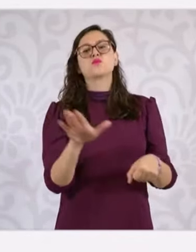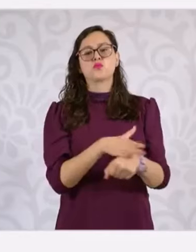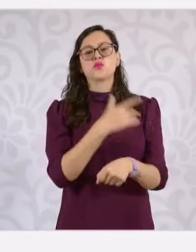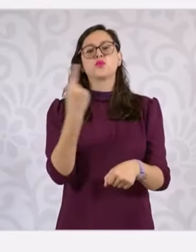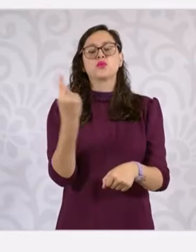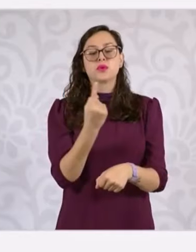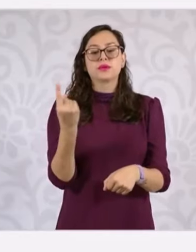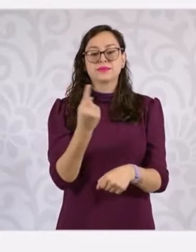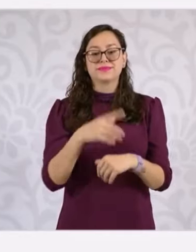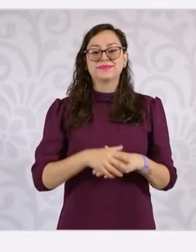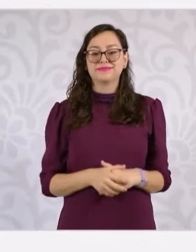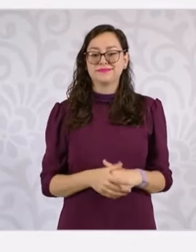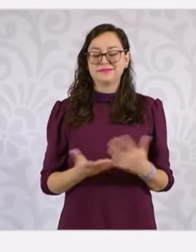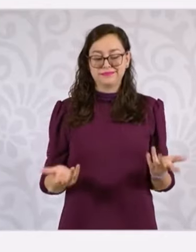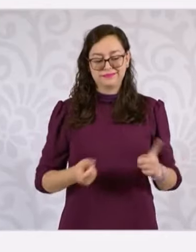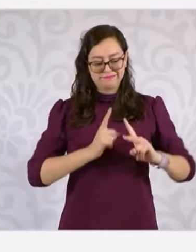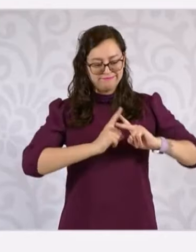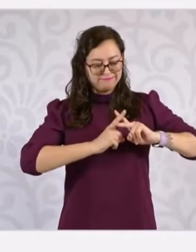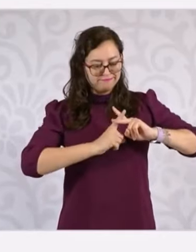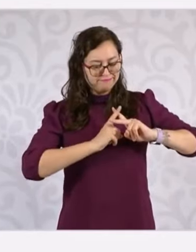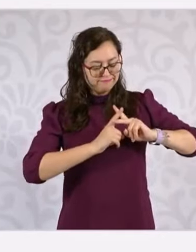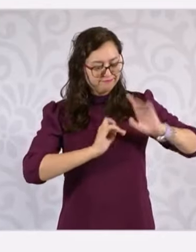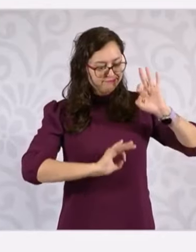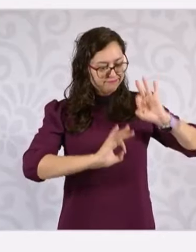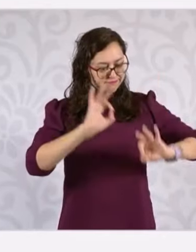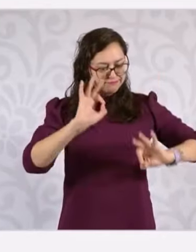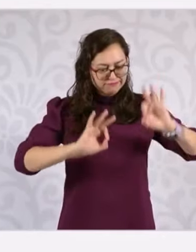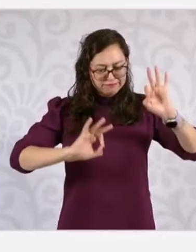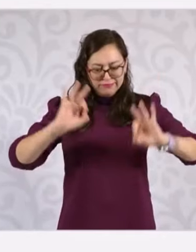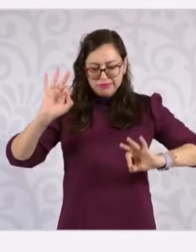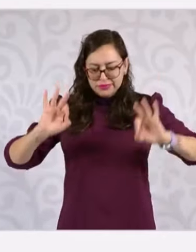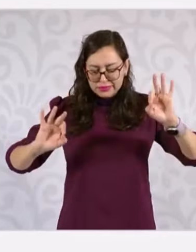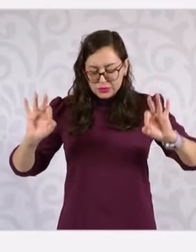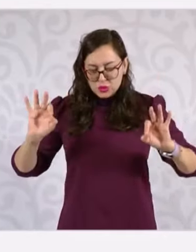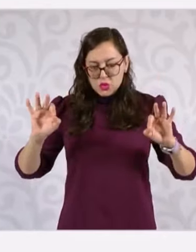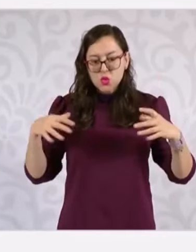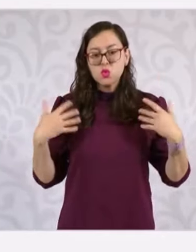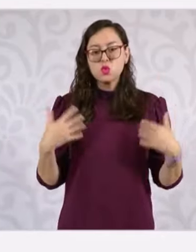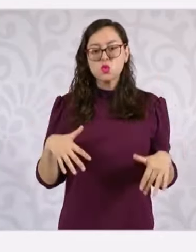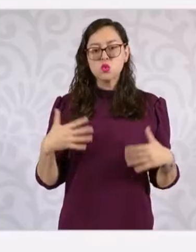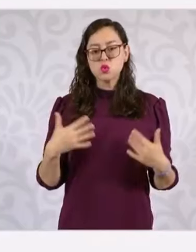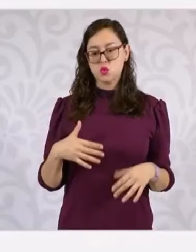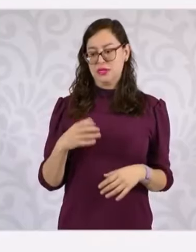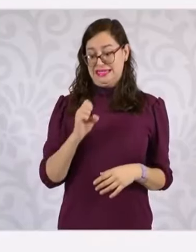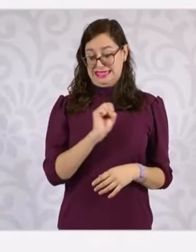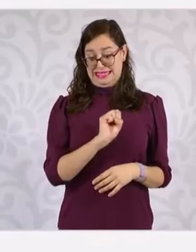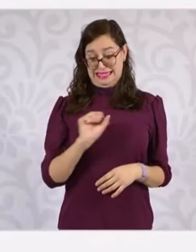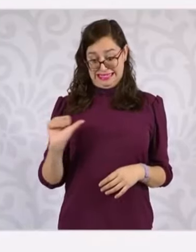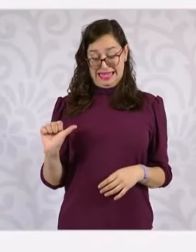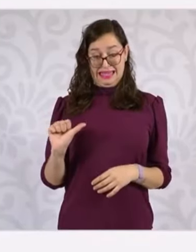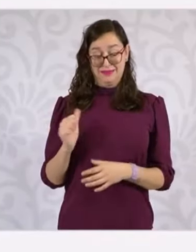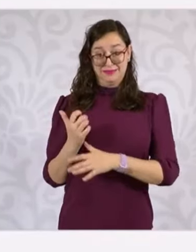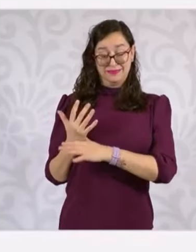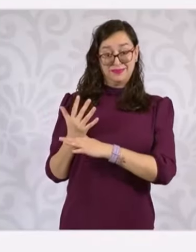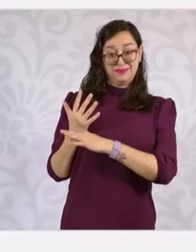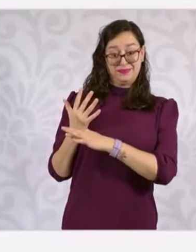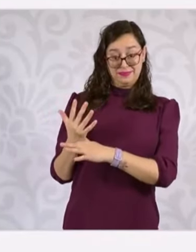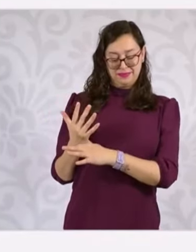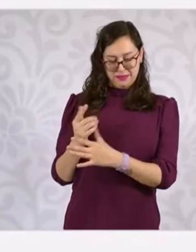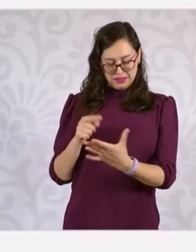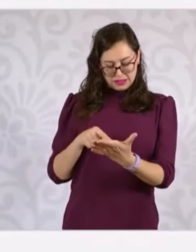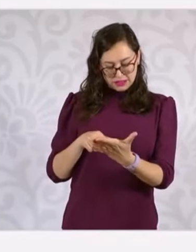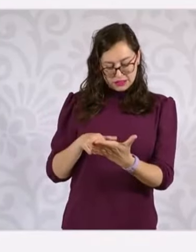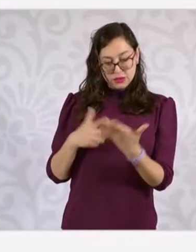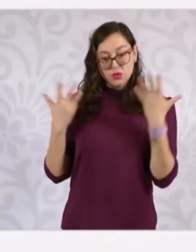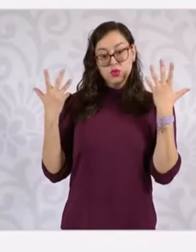tenemos estadísticas, datos, diagnósticos de la Secretaría de Salud. Primero decir que